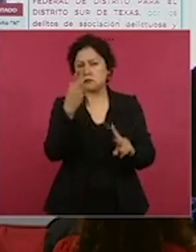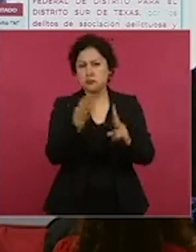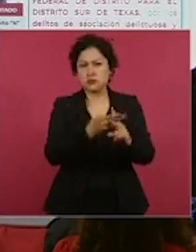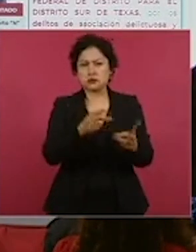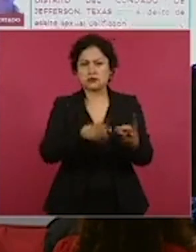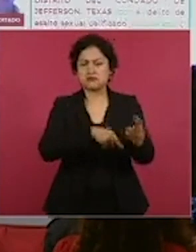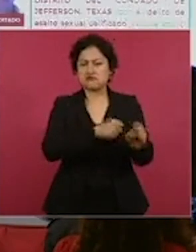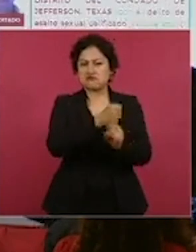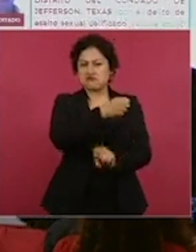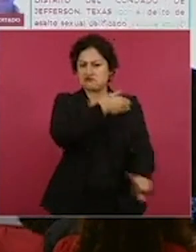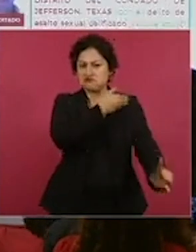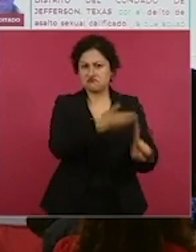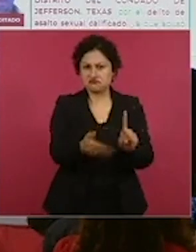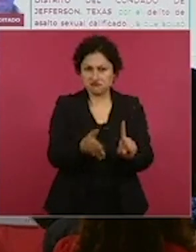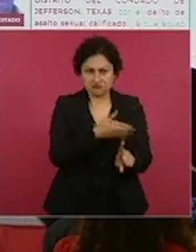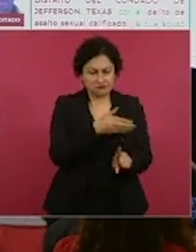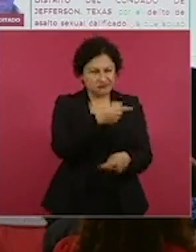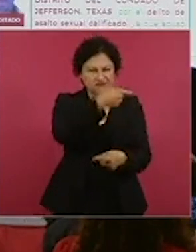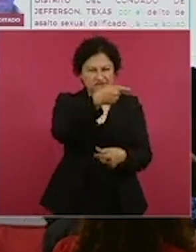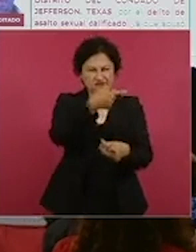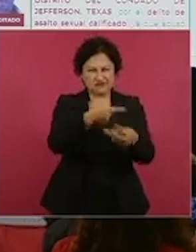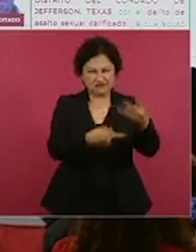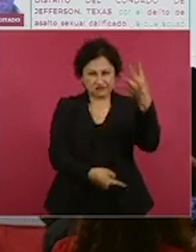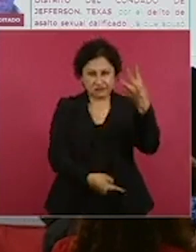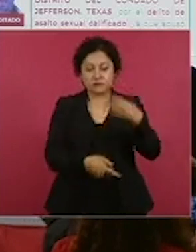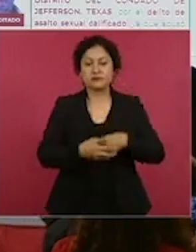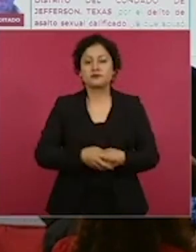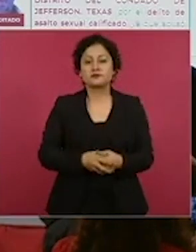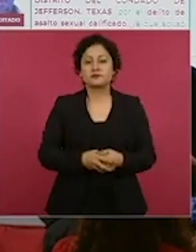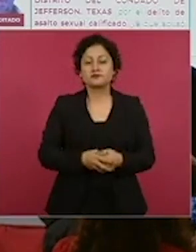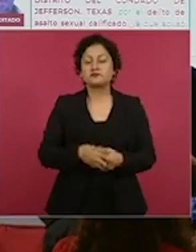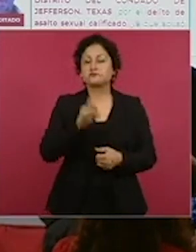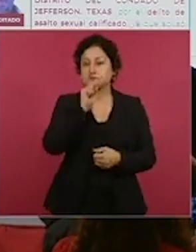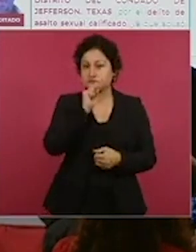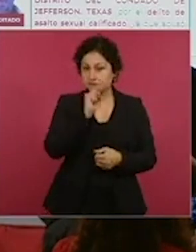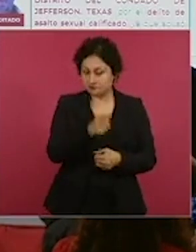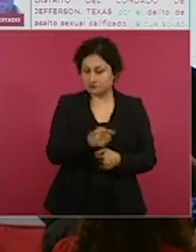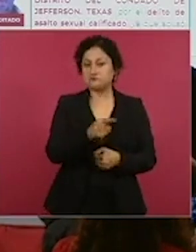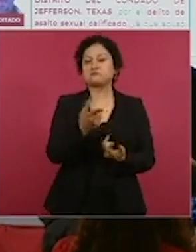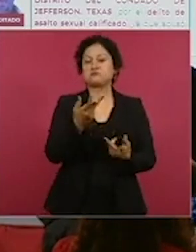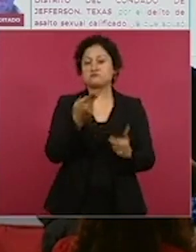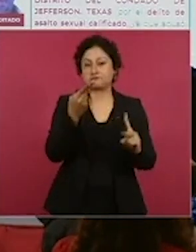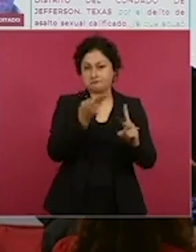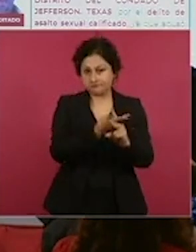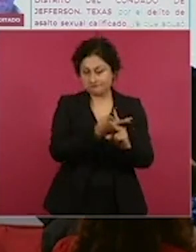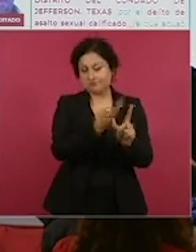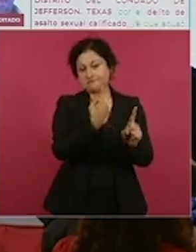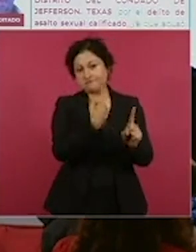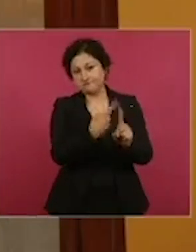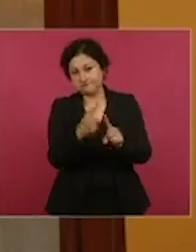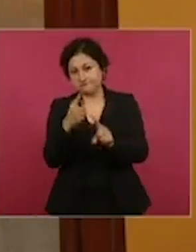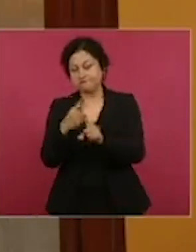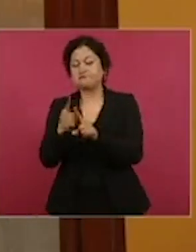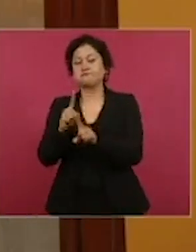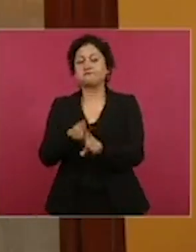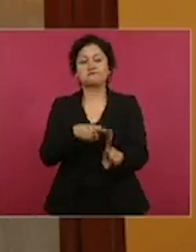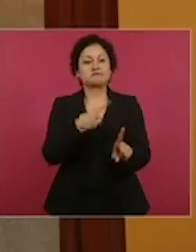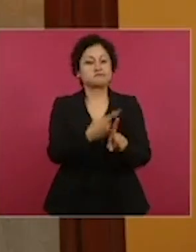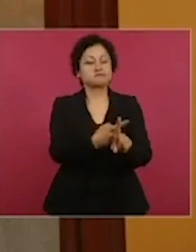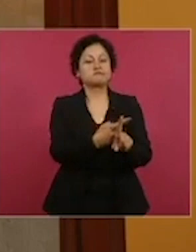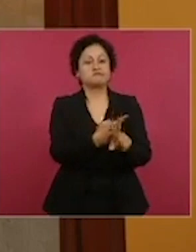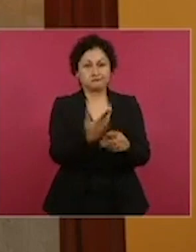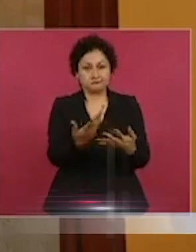sigue por favor eh de nuevo homicidio homicidio abuso sexual son